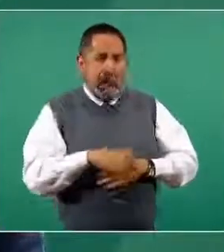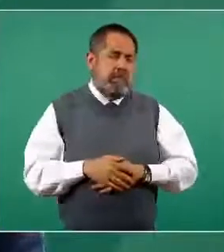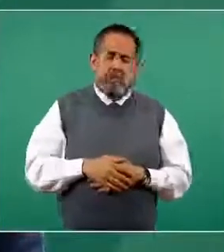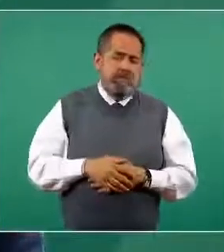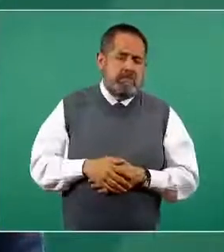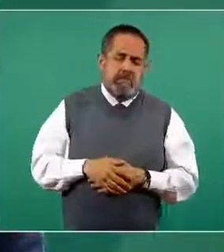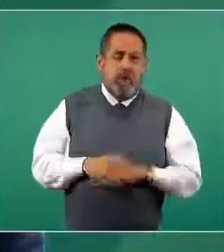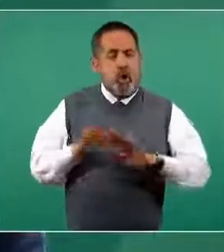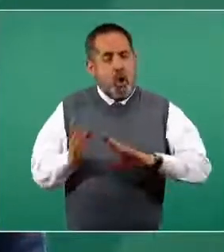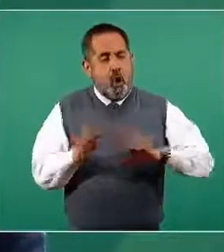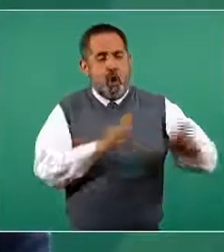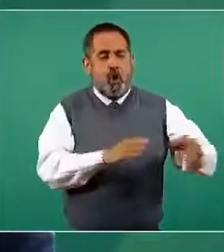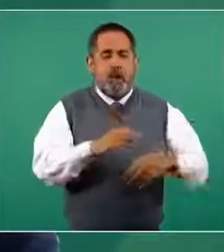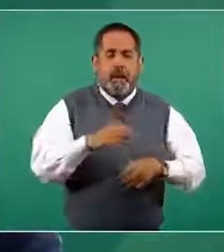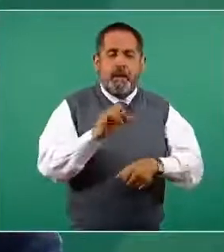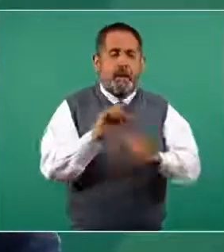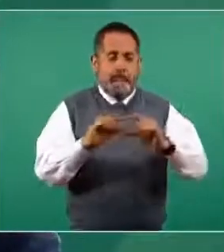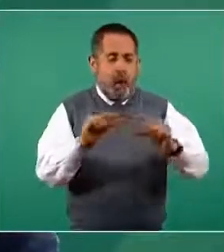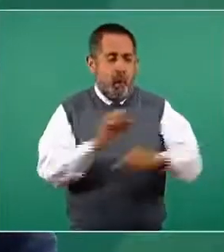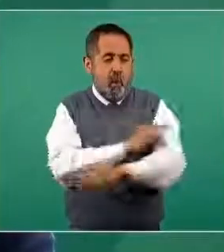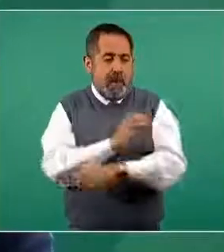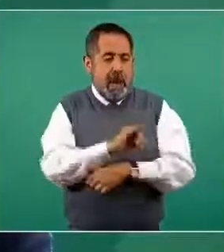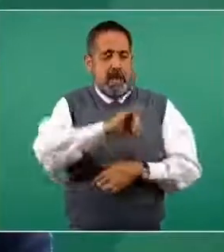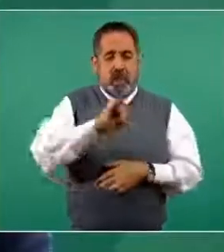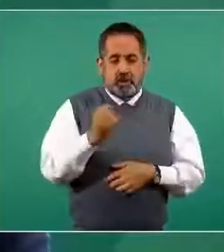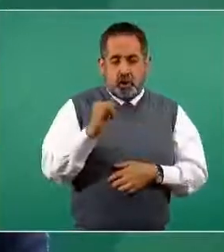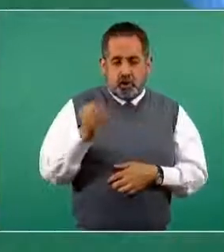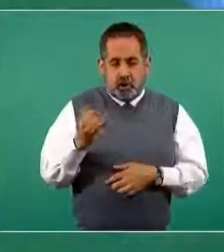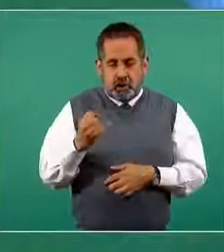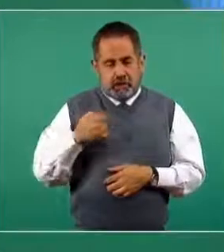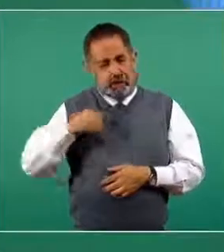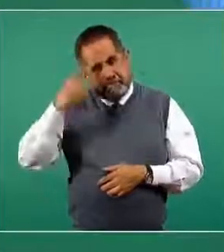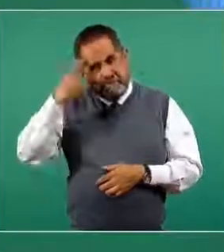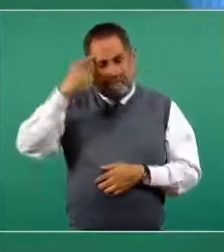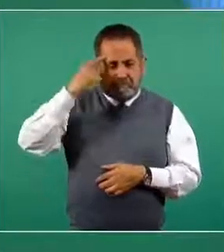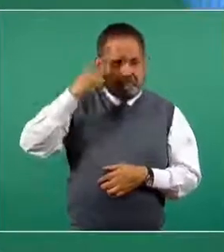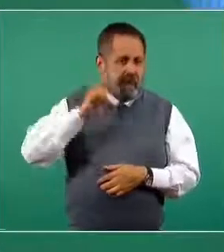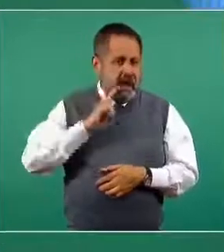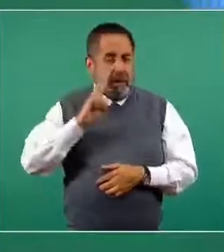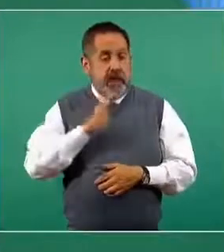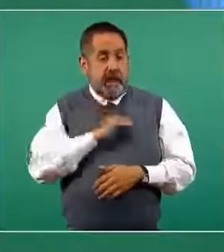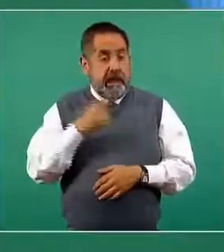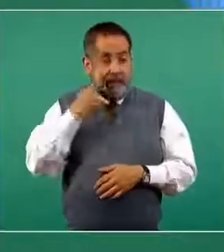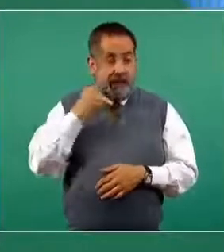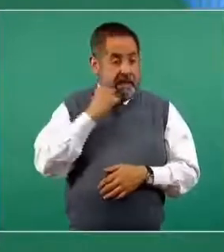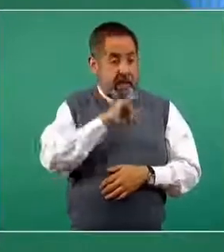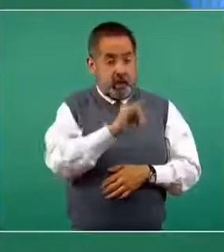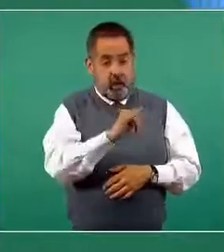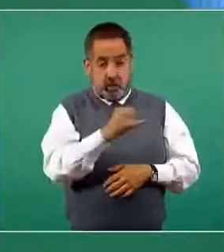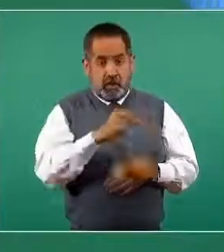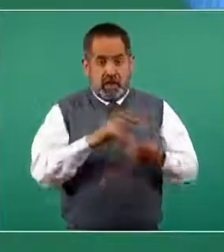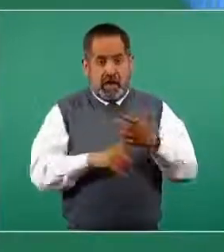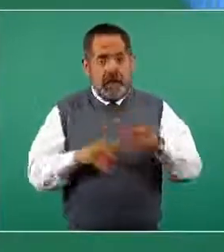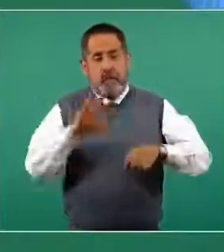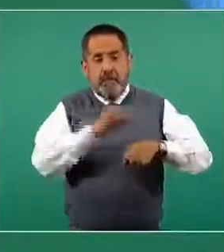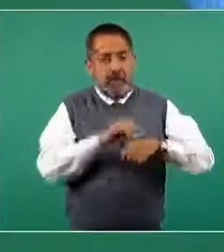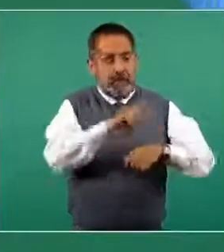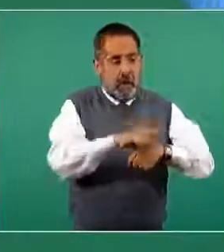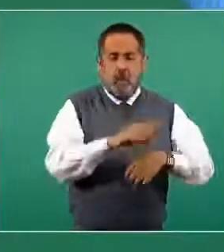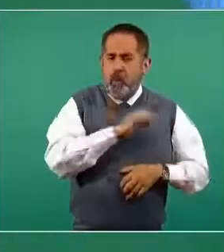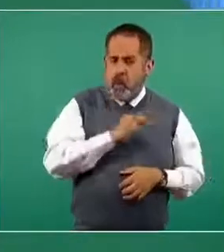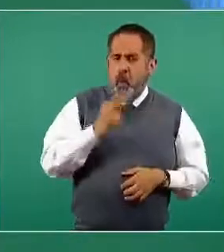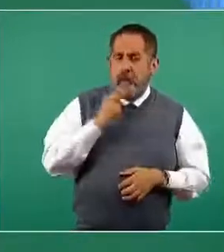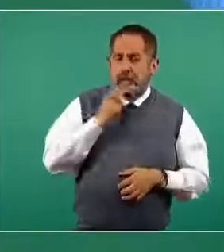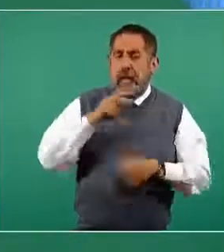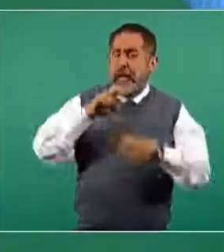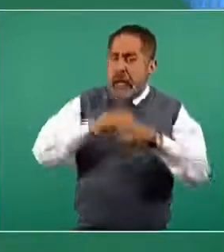de Janssen o de Johnson & Johnson, nos da algunas ventajas adicionales. En un momento dado, esta vacuna está autorizada y en uso